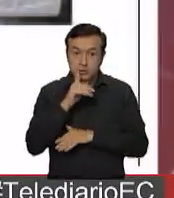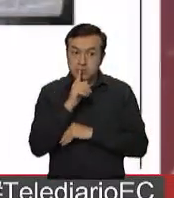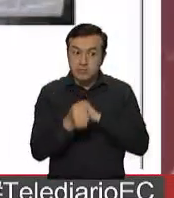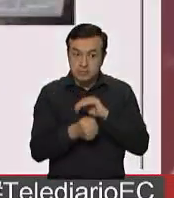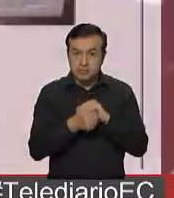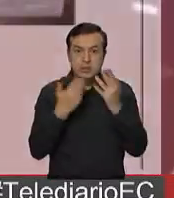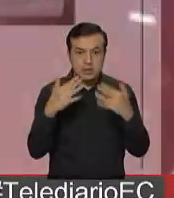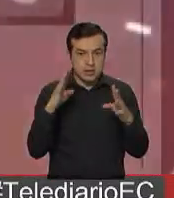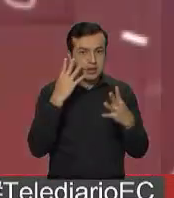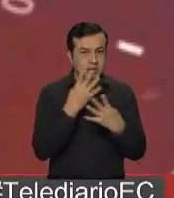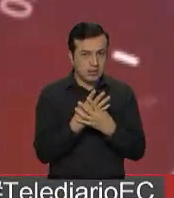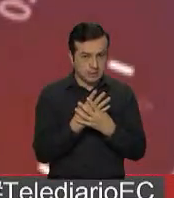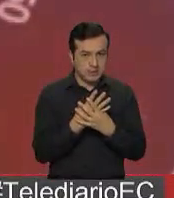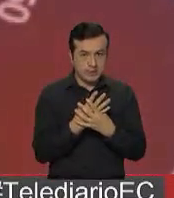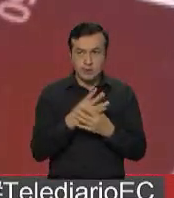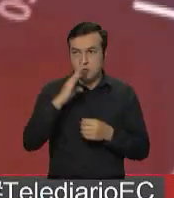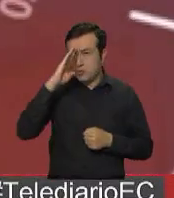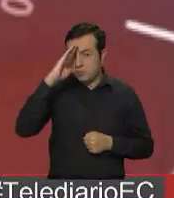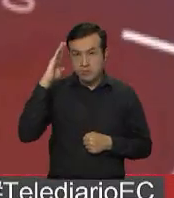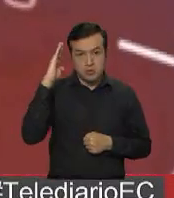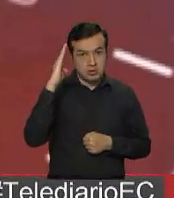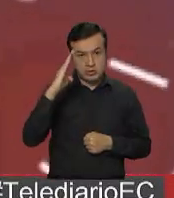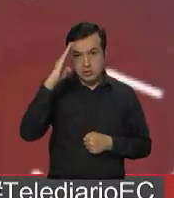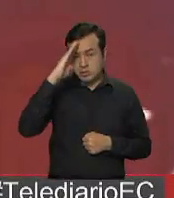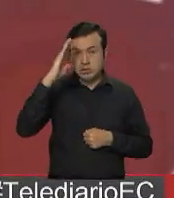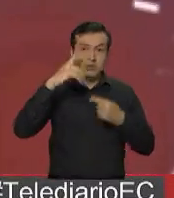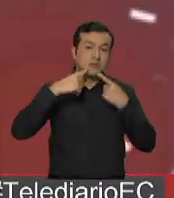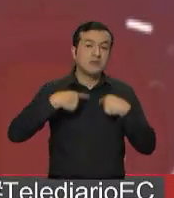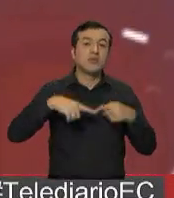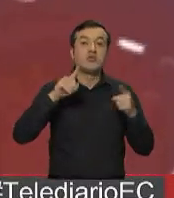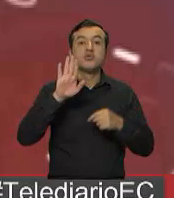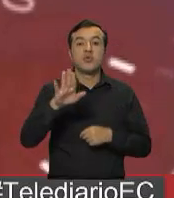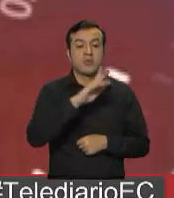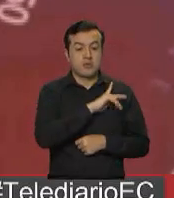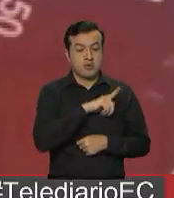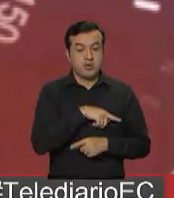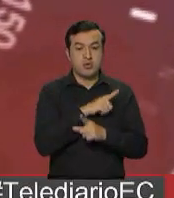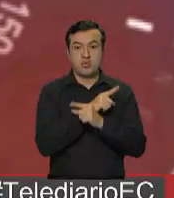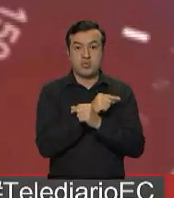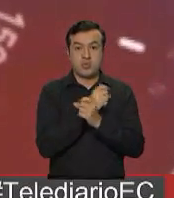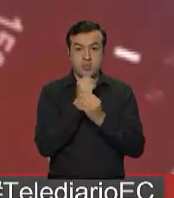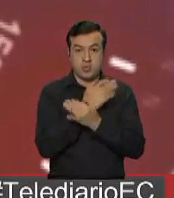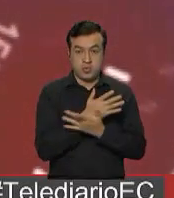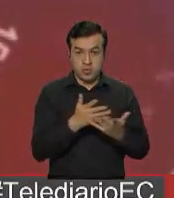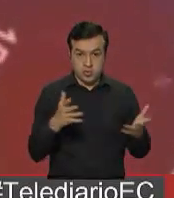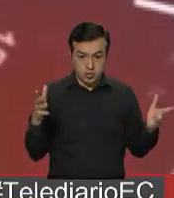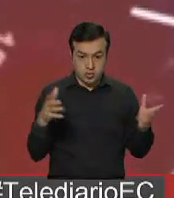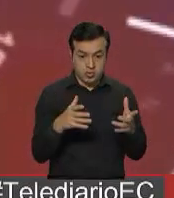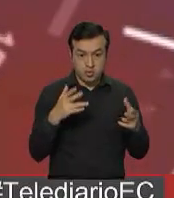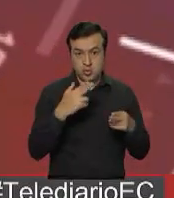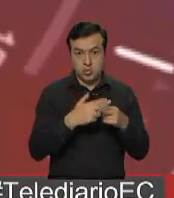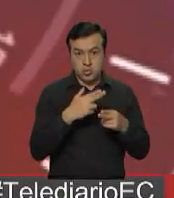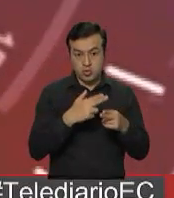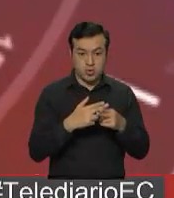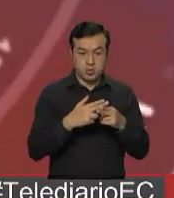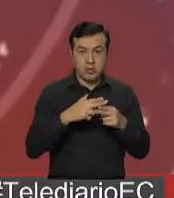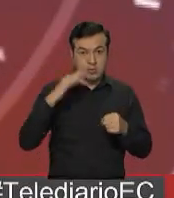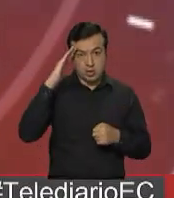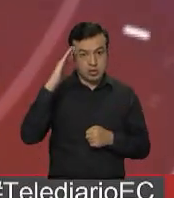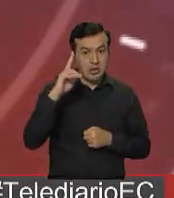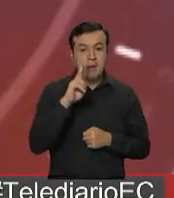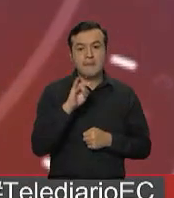cargamento. Mientras, la Policía Nacional indicó también en sus redes sociales que el operativo denominado Victoria